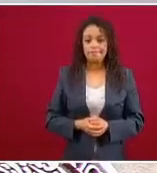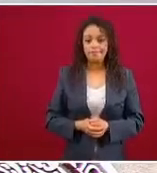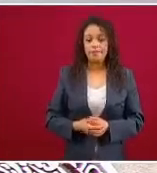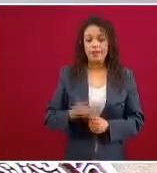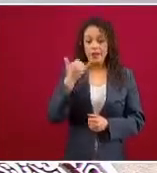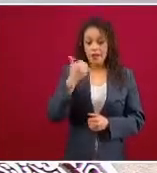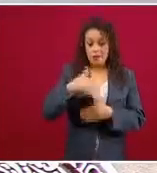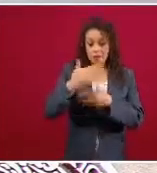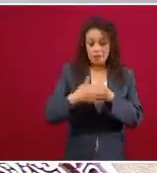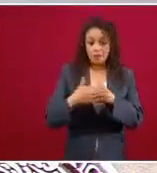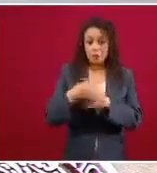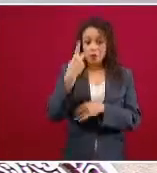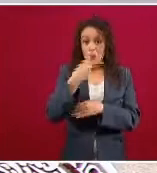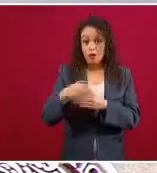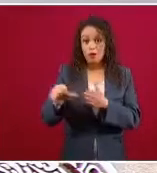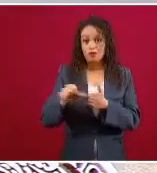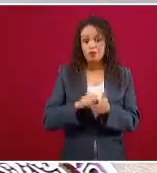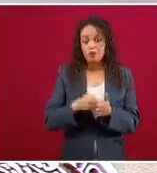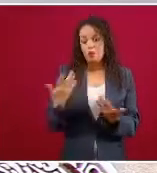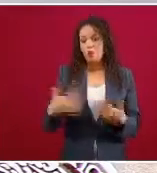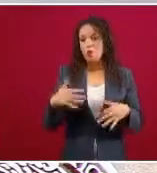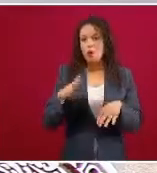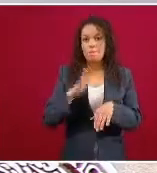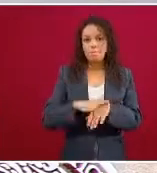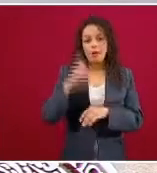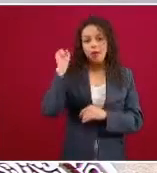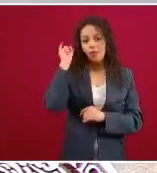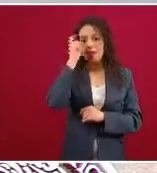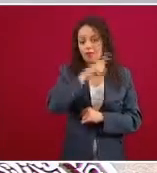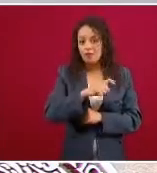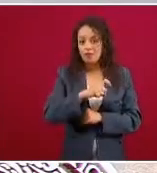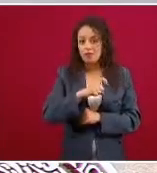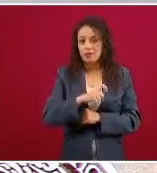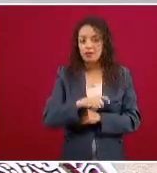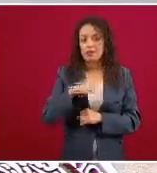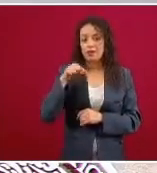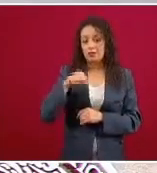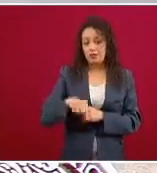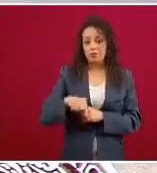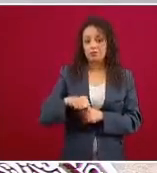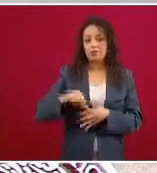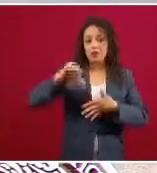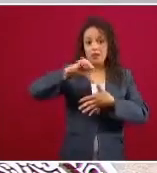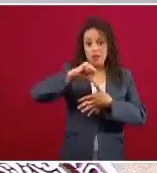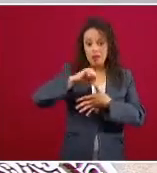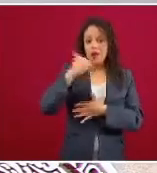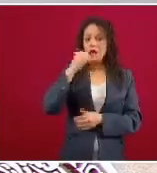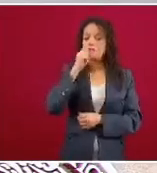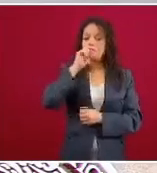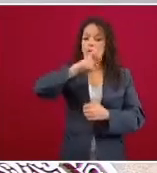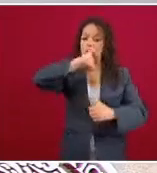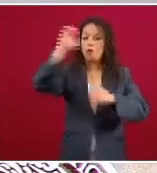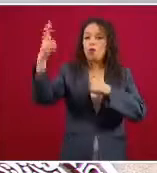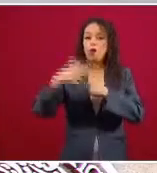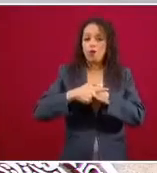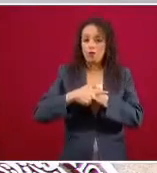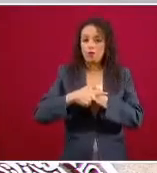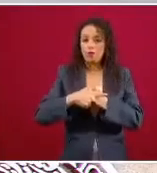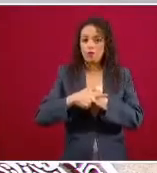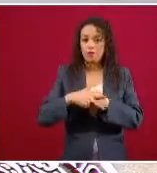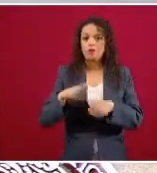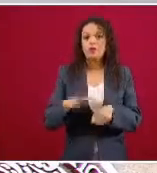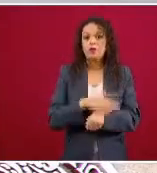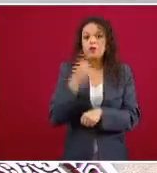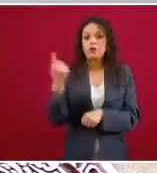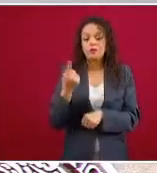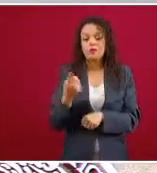muy fuertes, tanto en Europa como en América Latina, de movilidad por la pandemia,